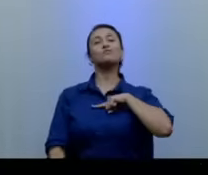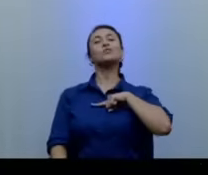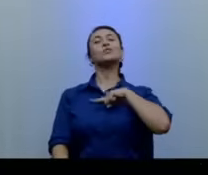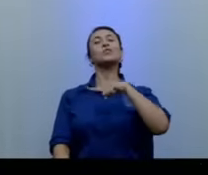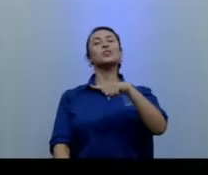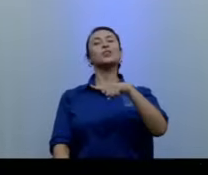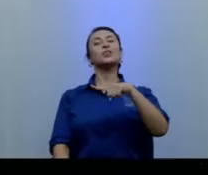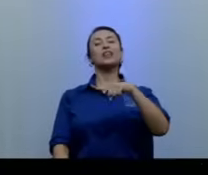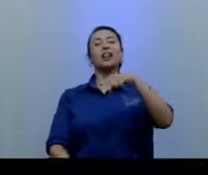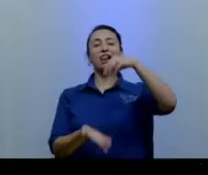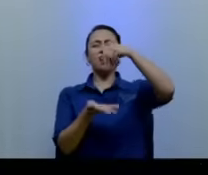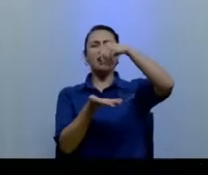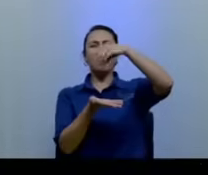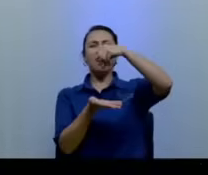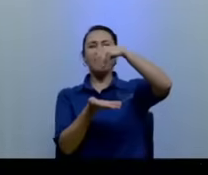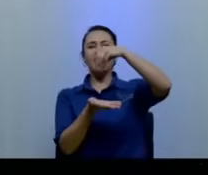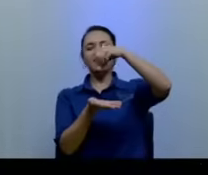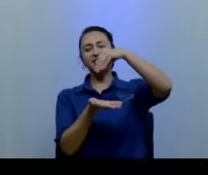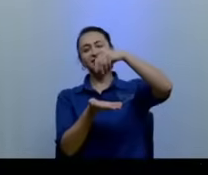la sal.